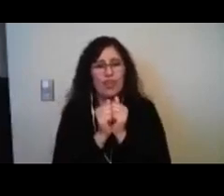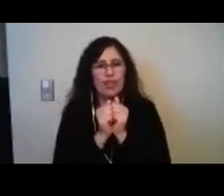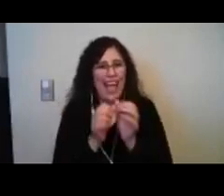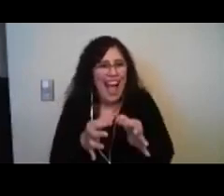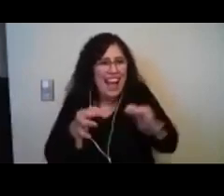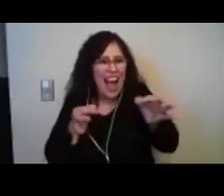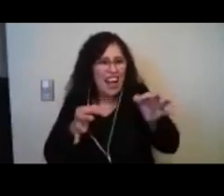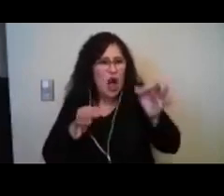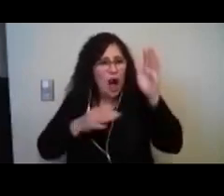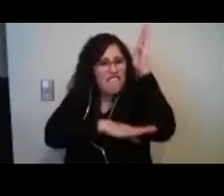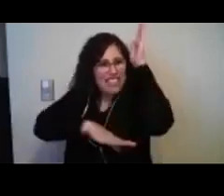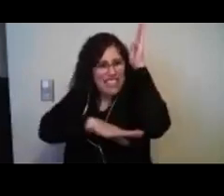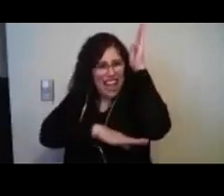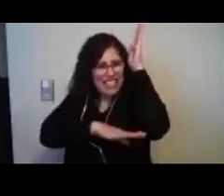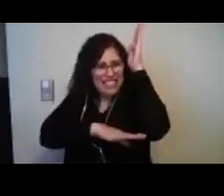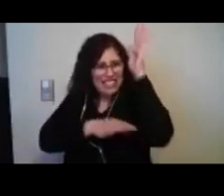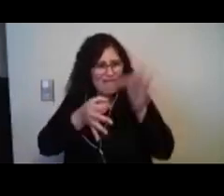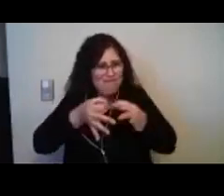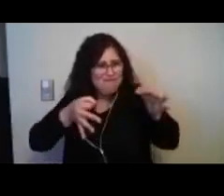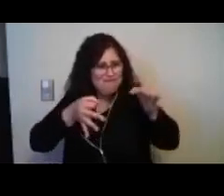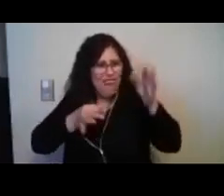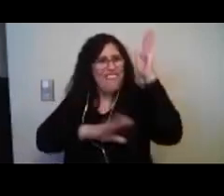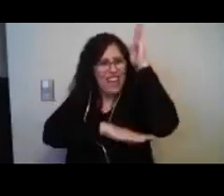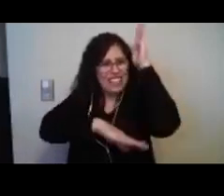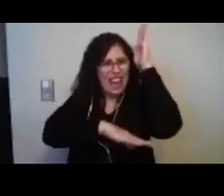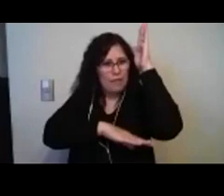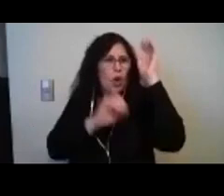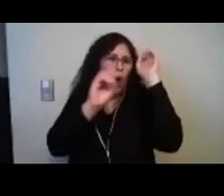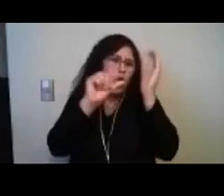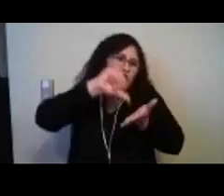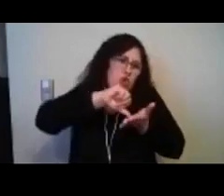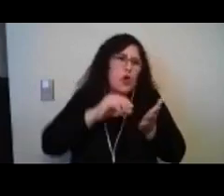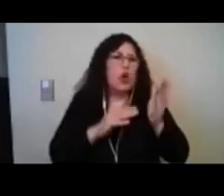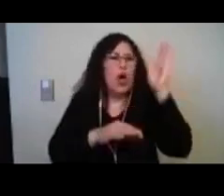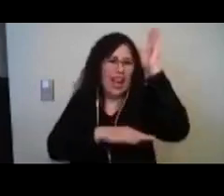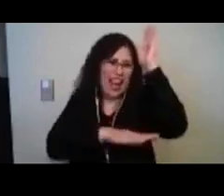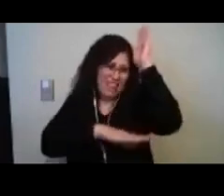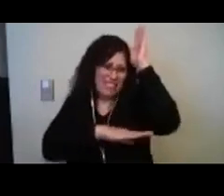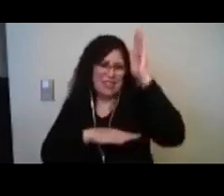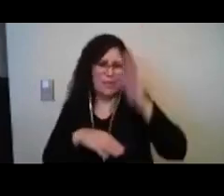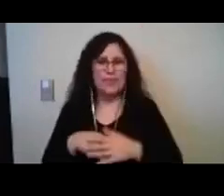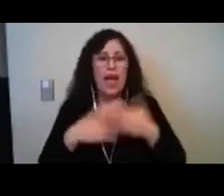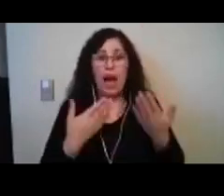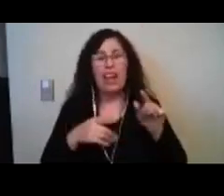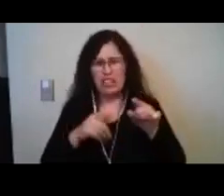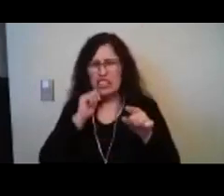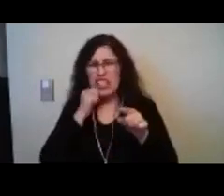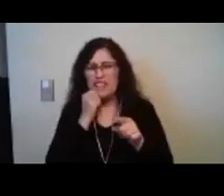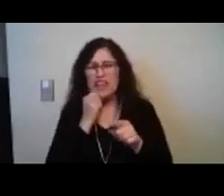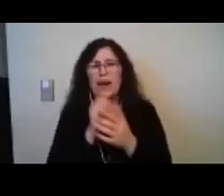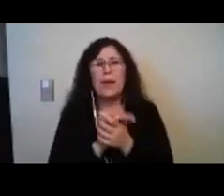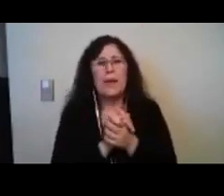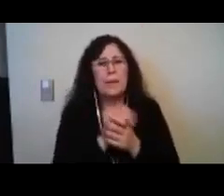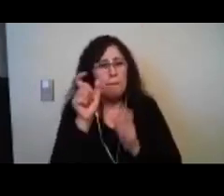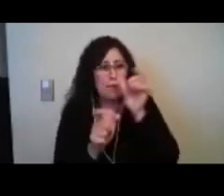basales. ¿De acuerdo? ¿Ya? Entonces, eso significa que las personas con